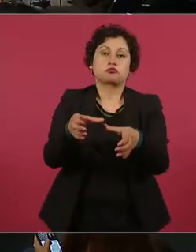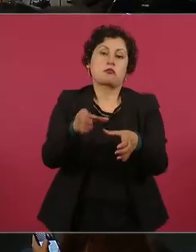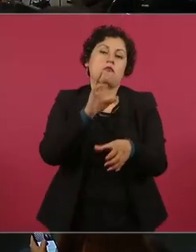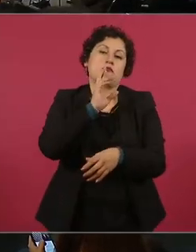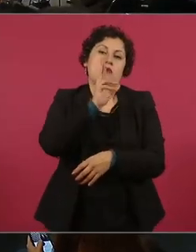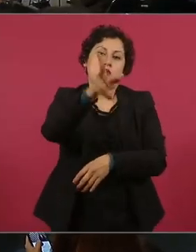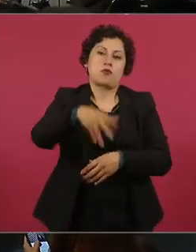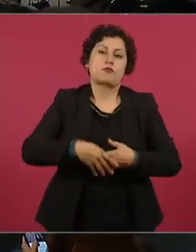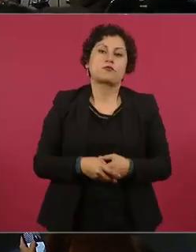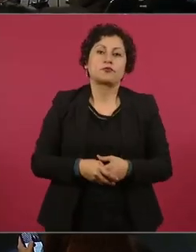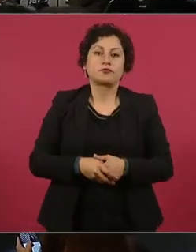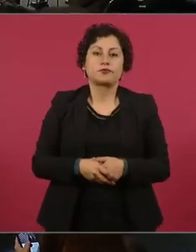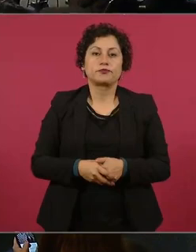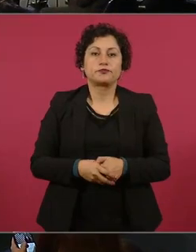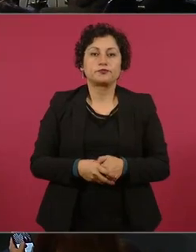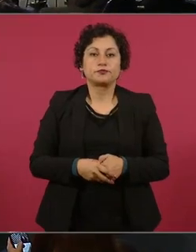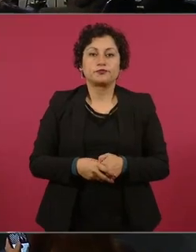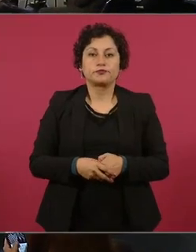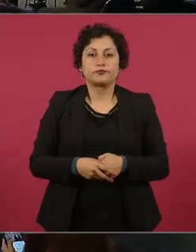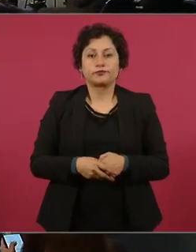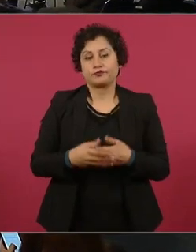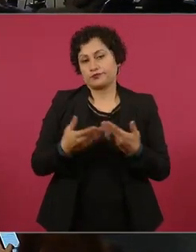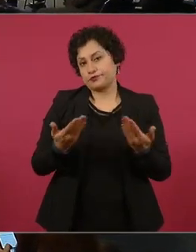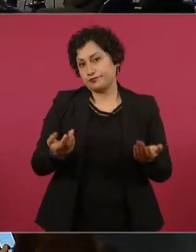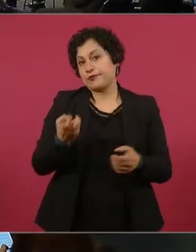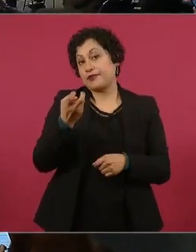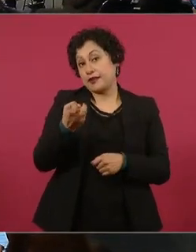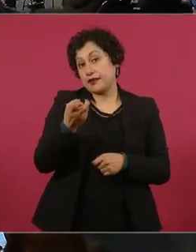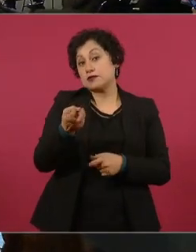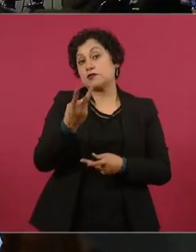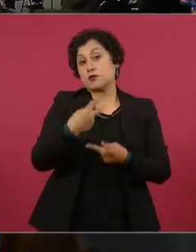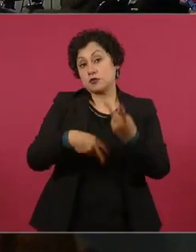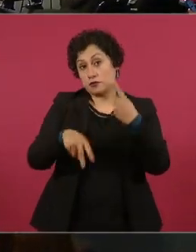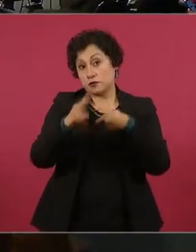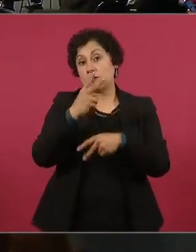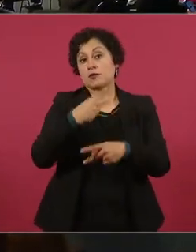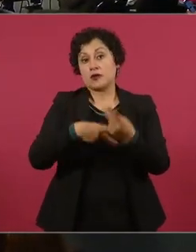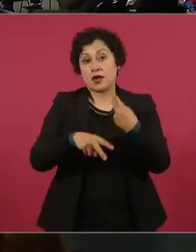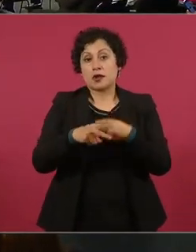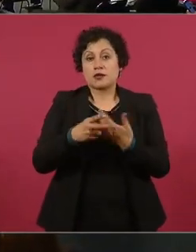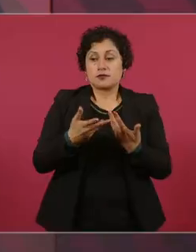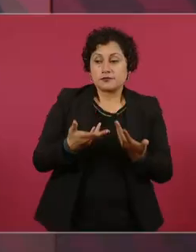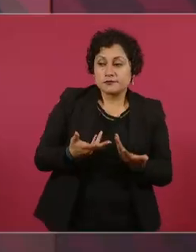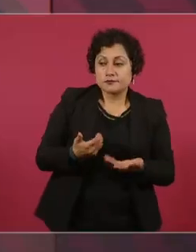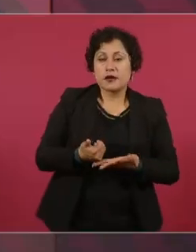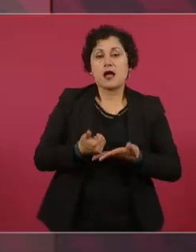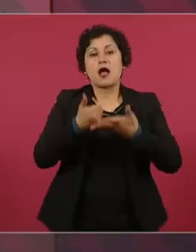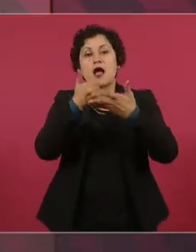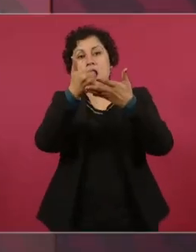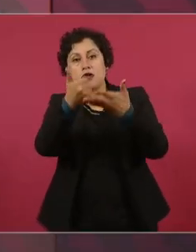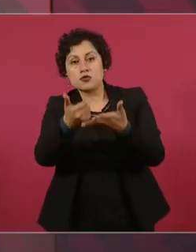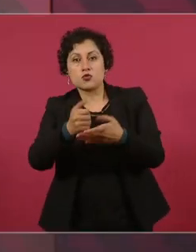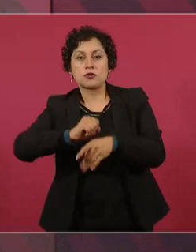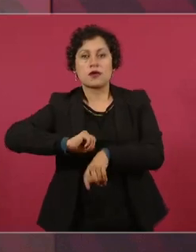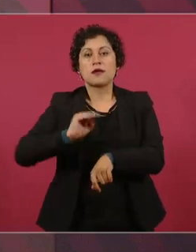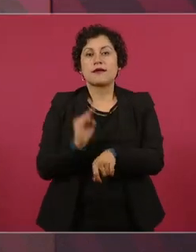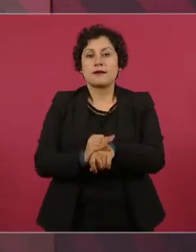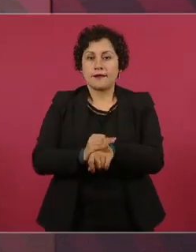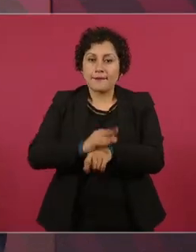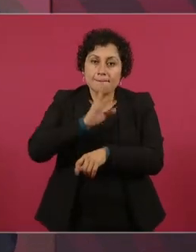Así tendríamos más garantías, así llegó a ser